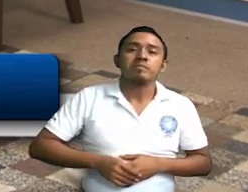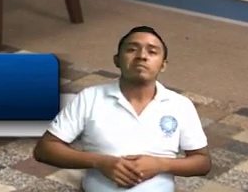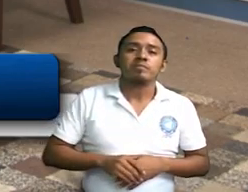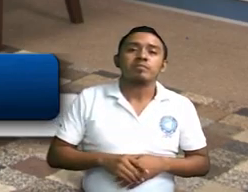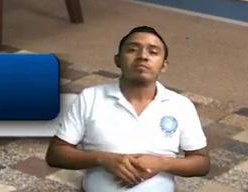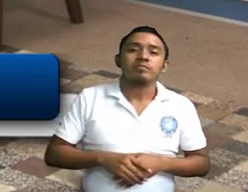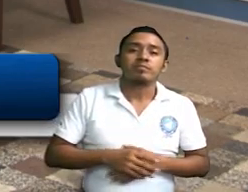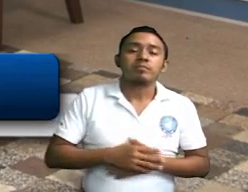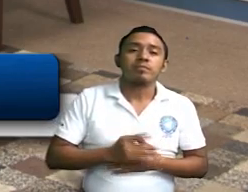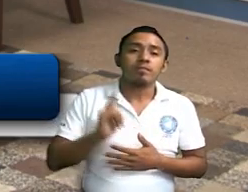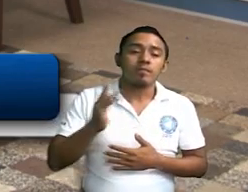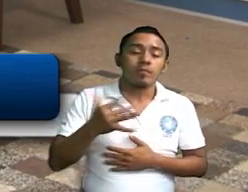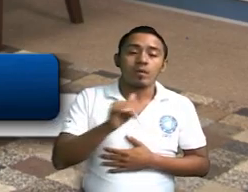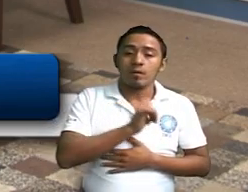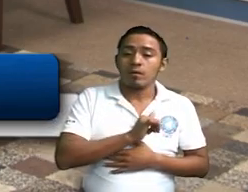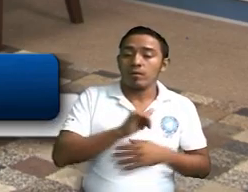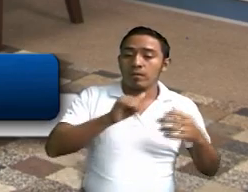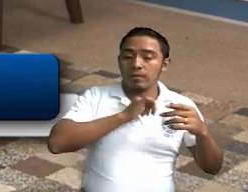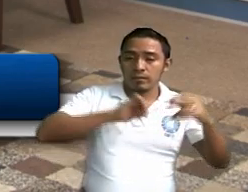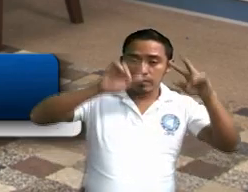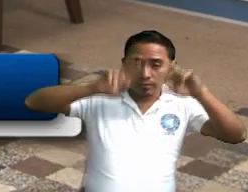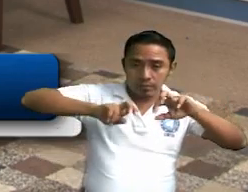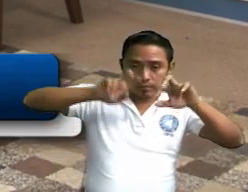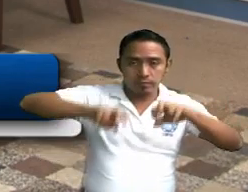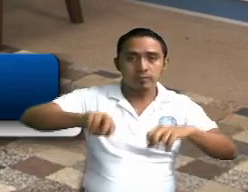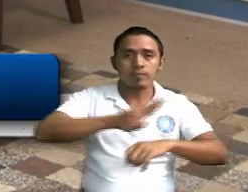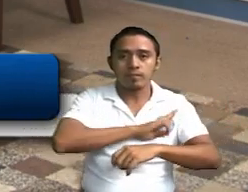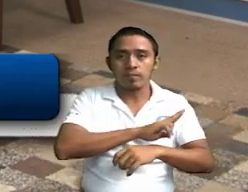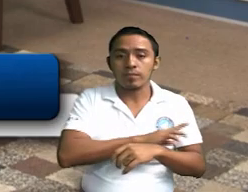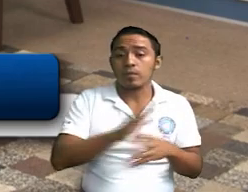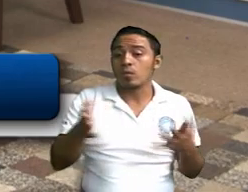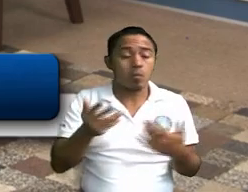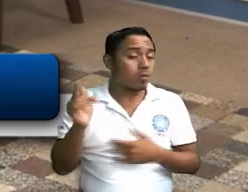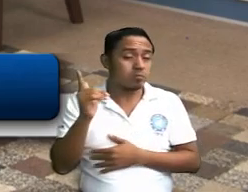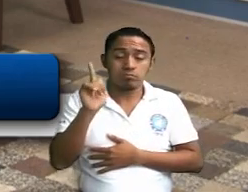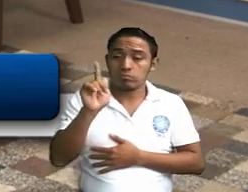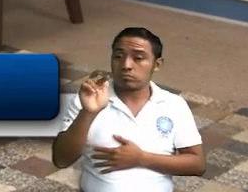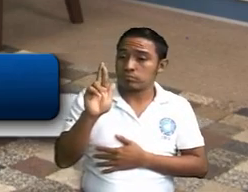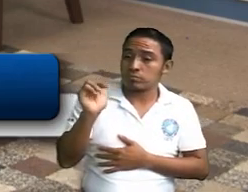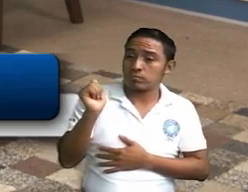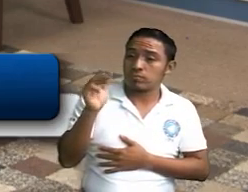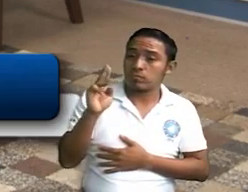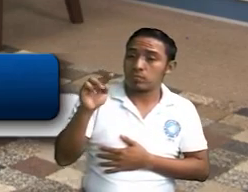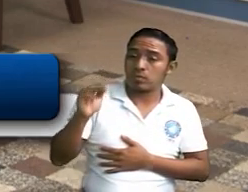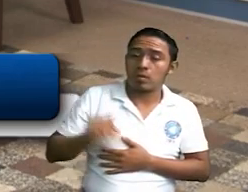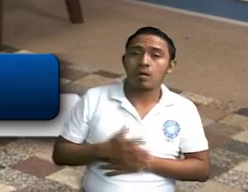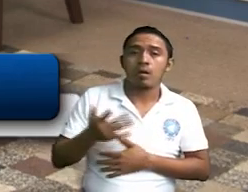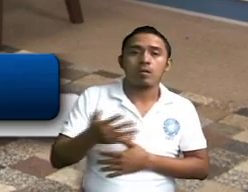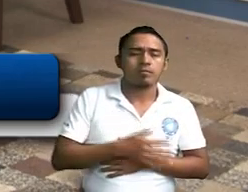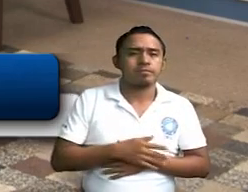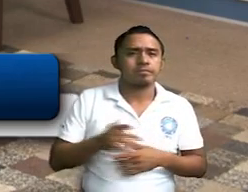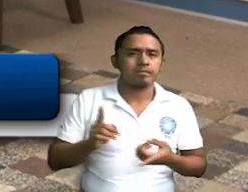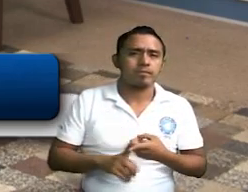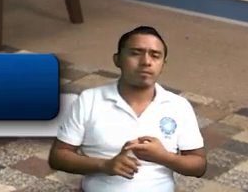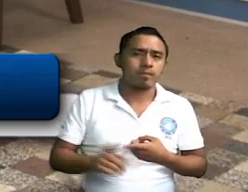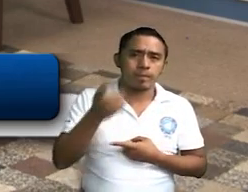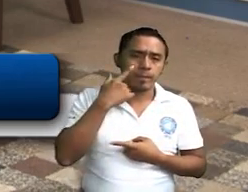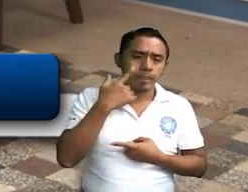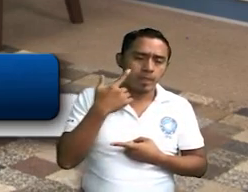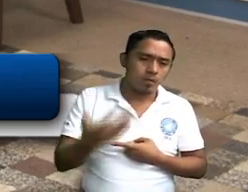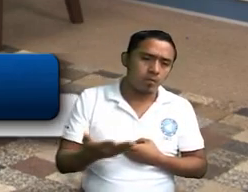Generalmente, estudios que se envían cuando hay este problema que no es por trauma, podemos asociar a otros estudios como para ver el